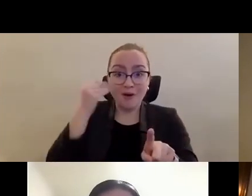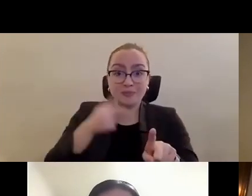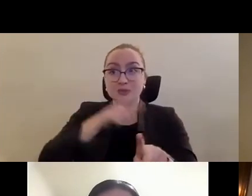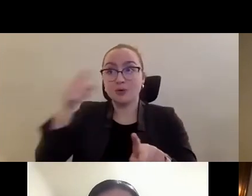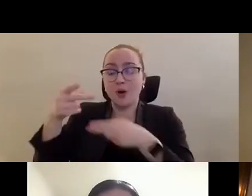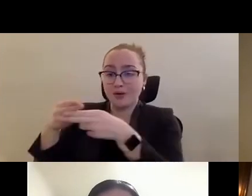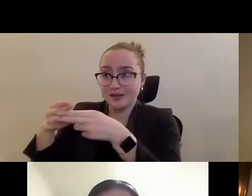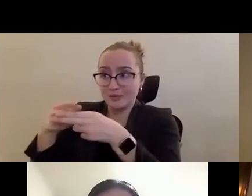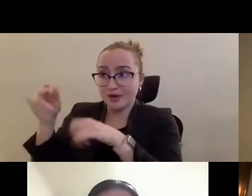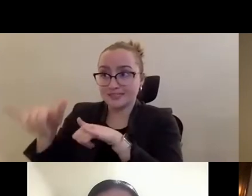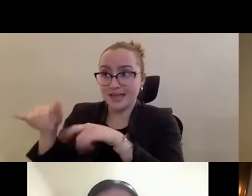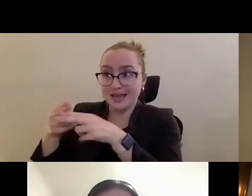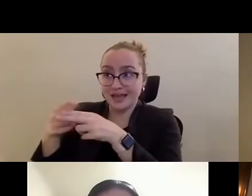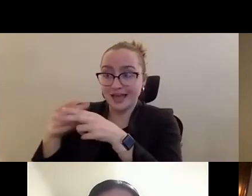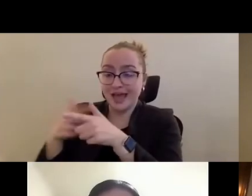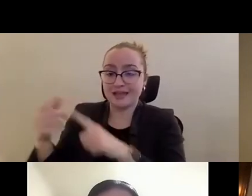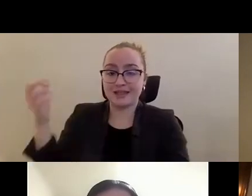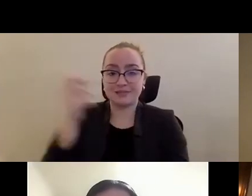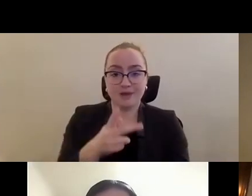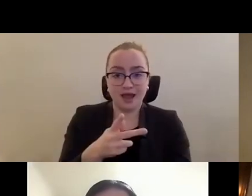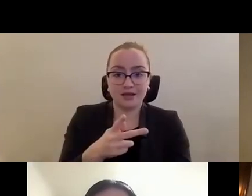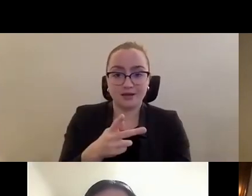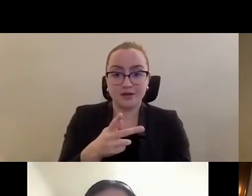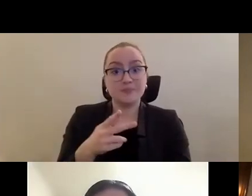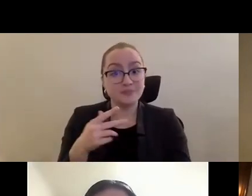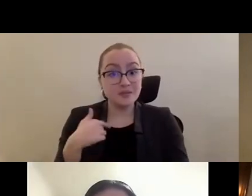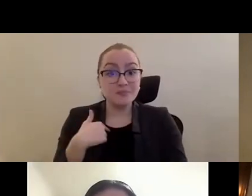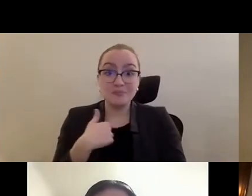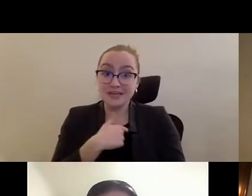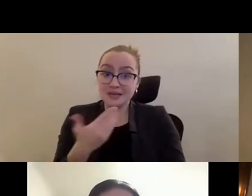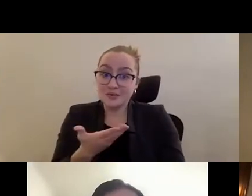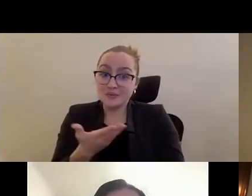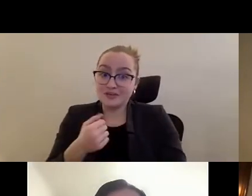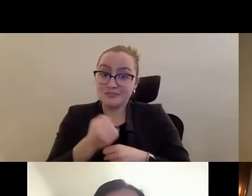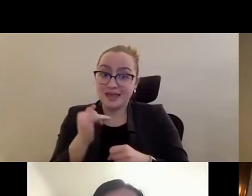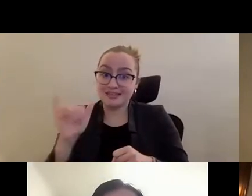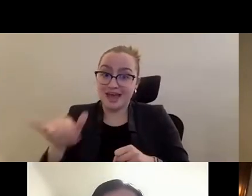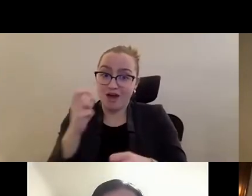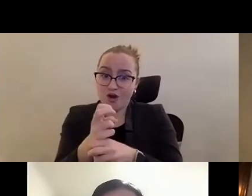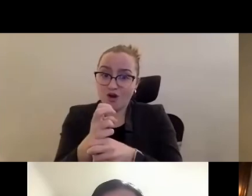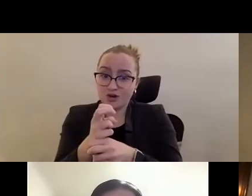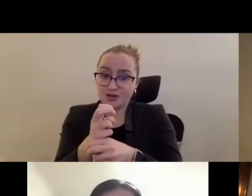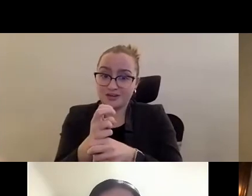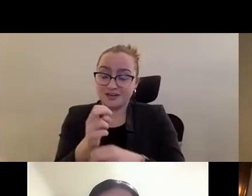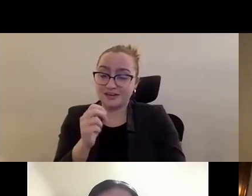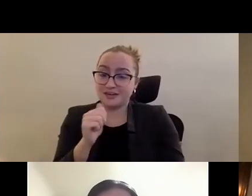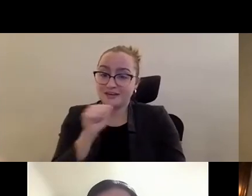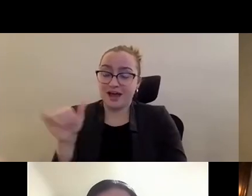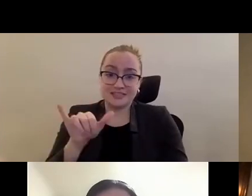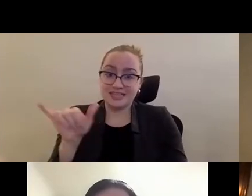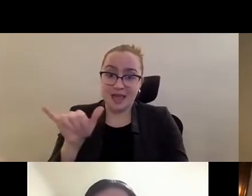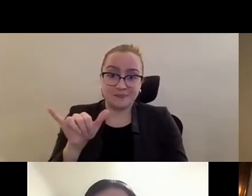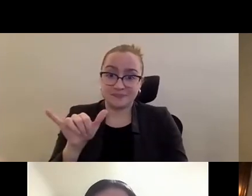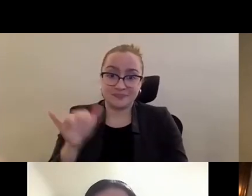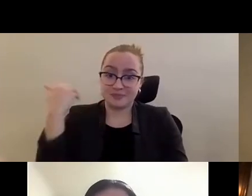tienen familia en casa. Entonces quieren ser migrantes temporarios. Pero el hecho de que el gobierno lo ha hecho tan difícil ser un